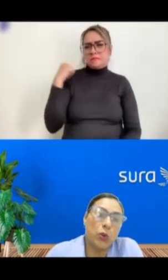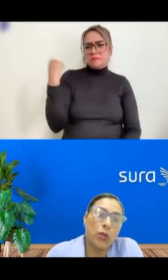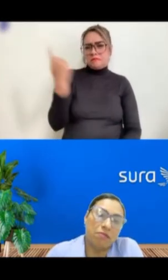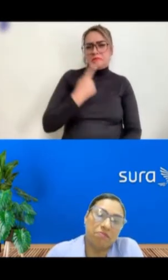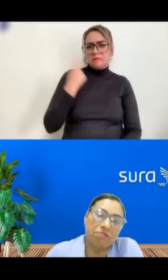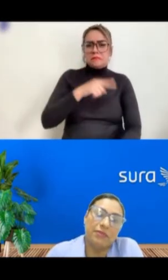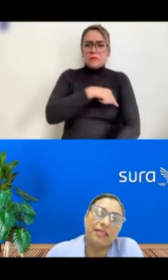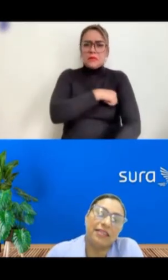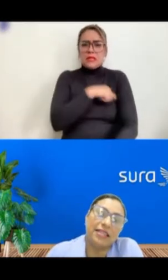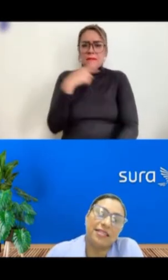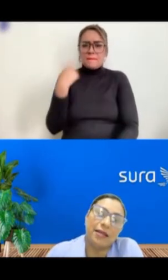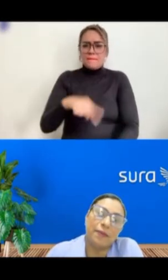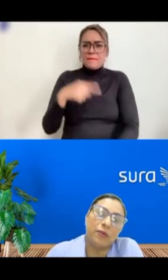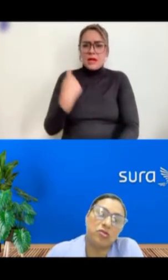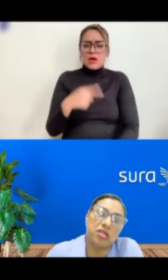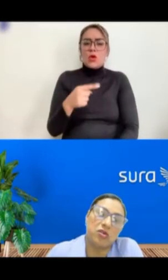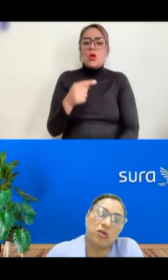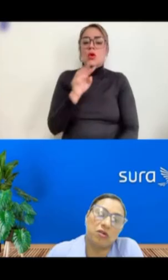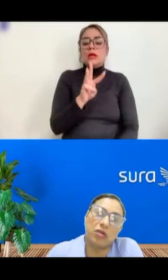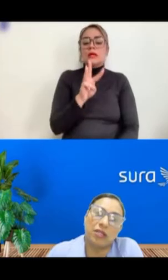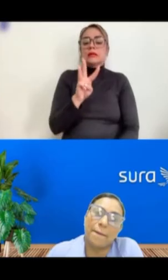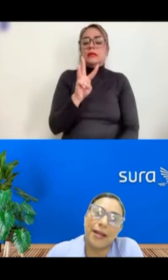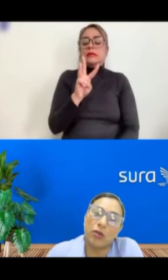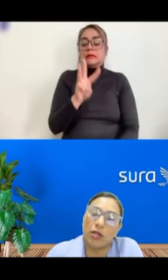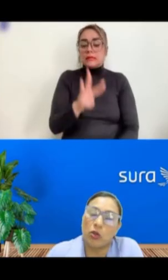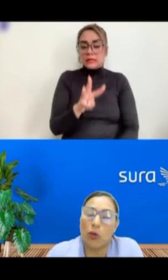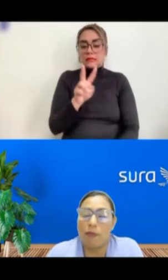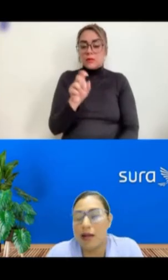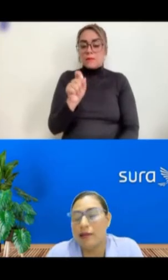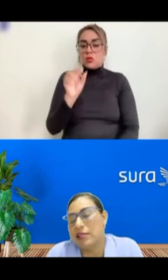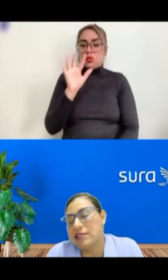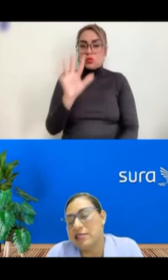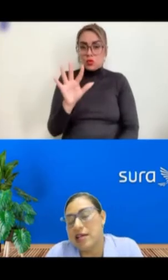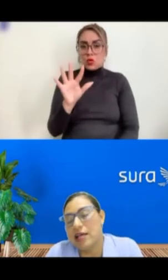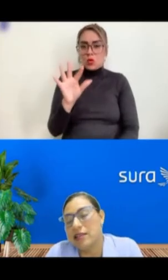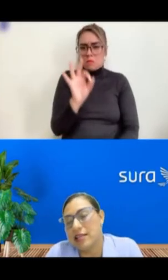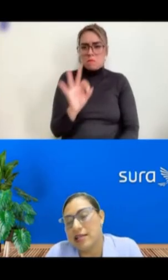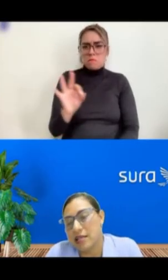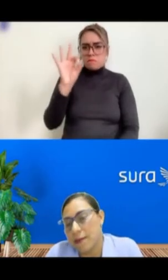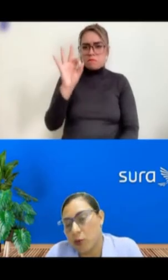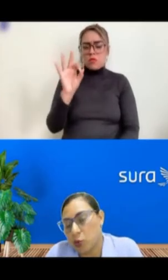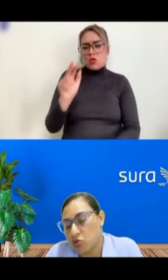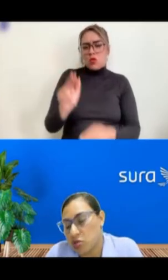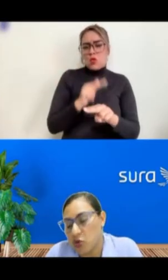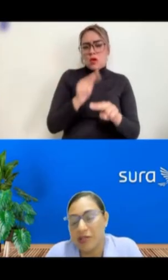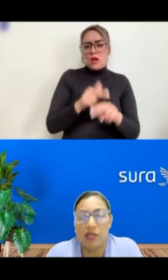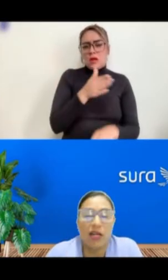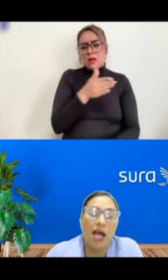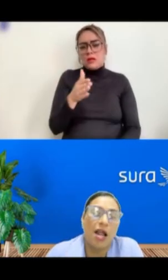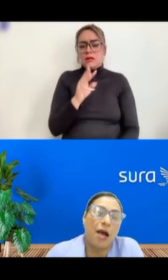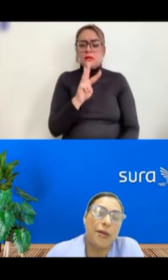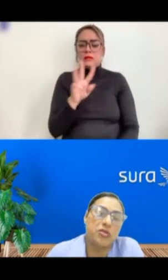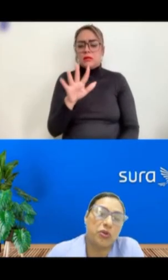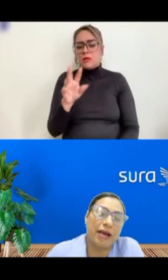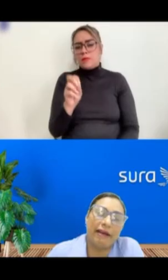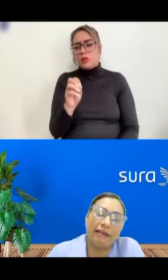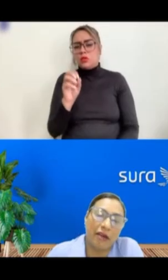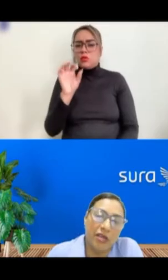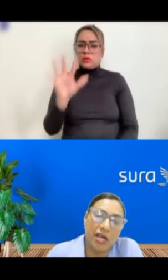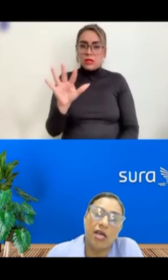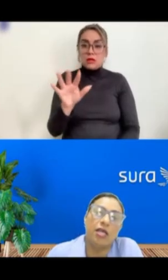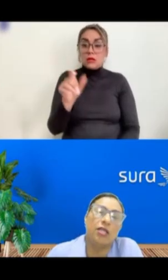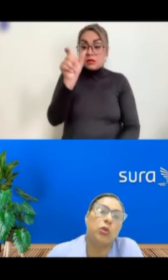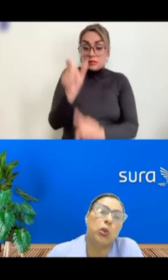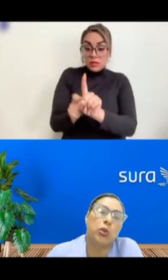una temperatura de 37.5, una temperatura normal de 37 a 37.5, es decir, la